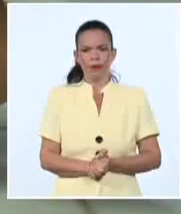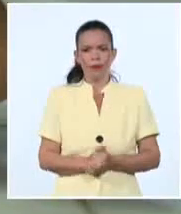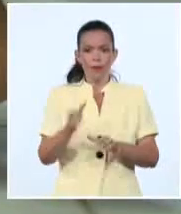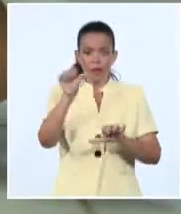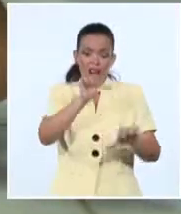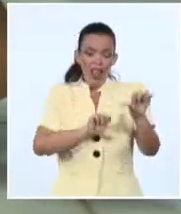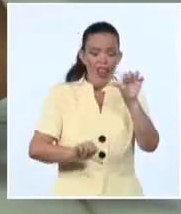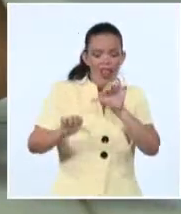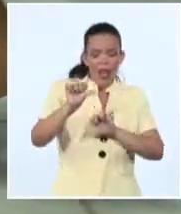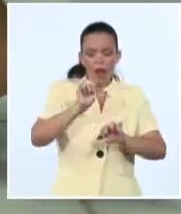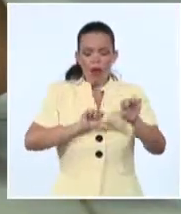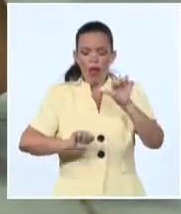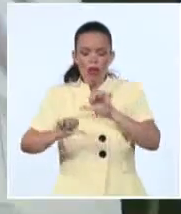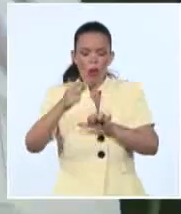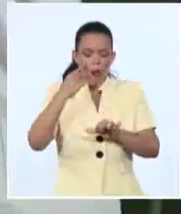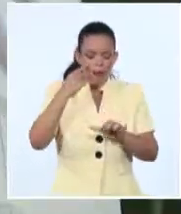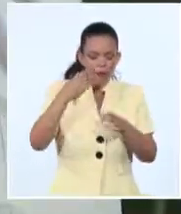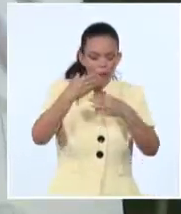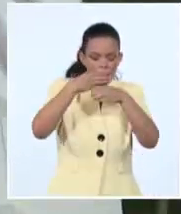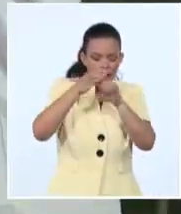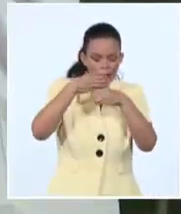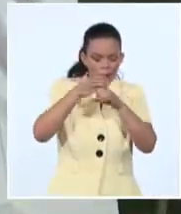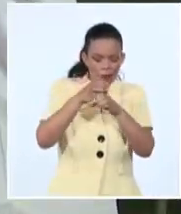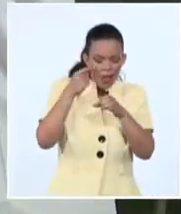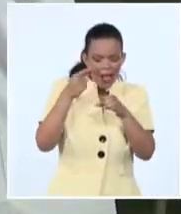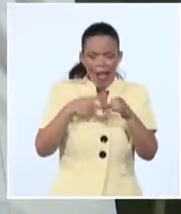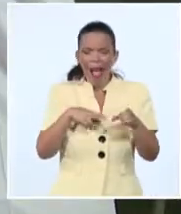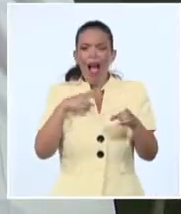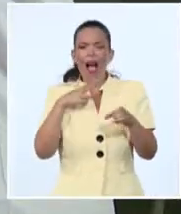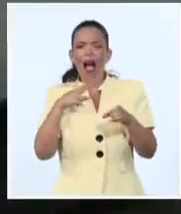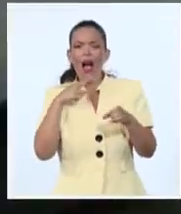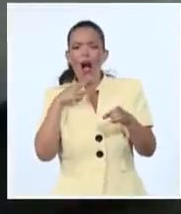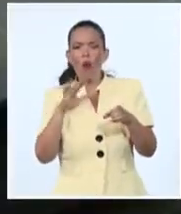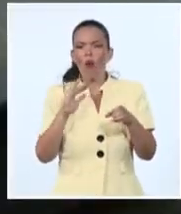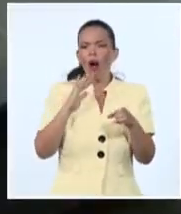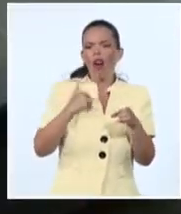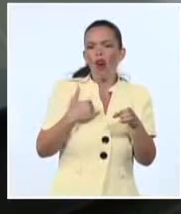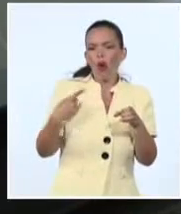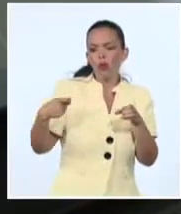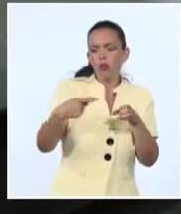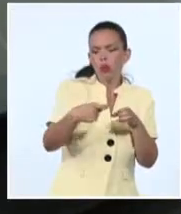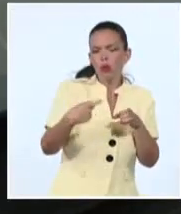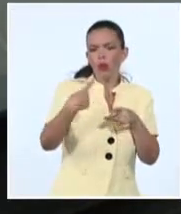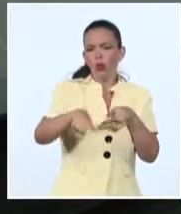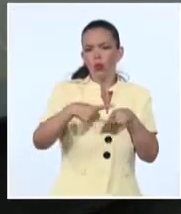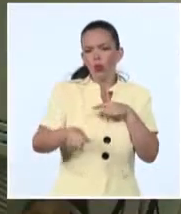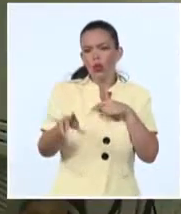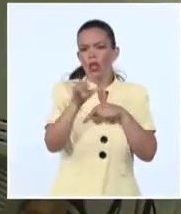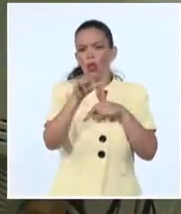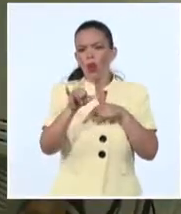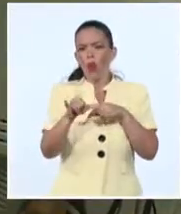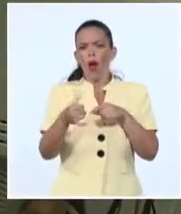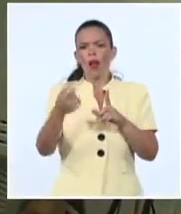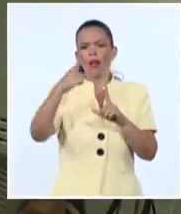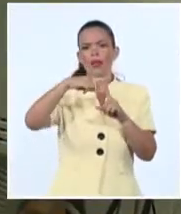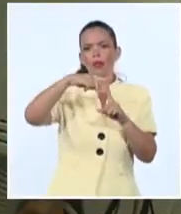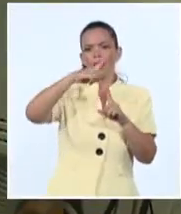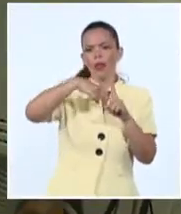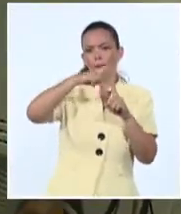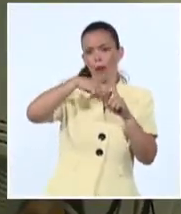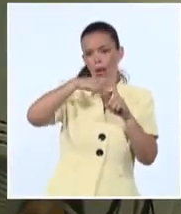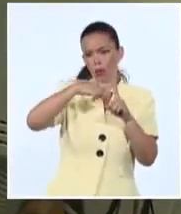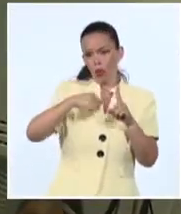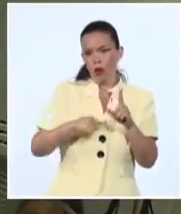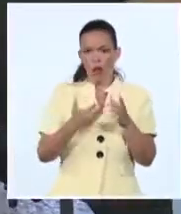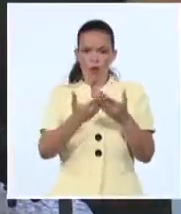mide con precisión la composición físico-química del agua, la temperatura y otros parámetros que aseguran una reproducción con calidad. Aunque el plan para